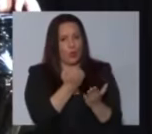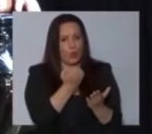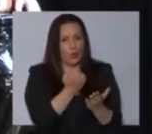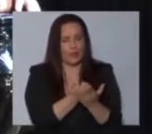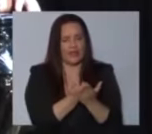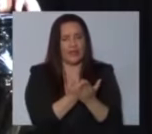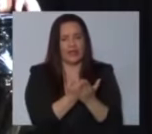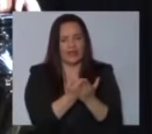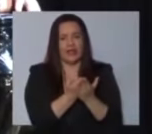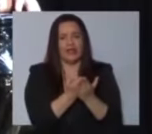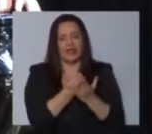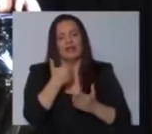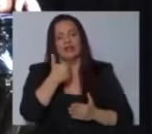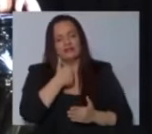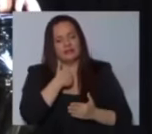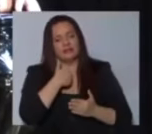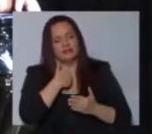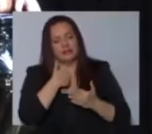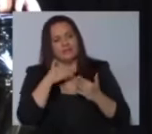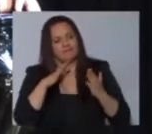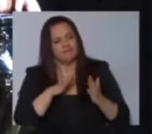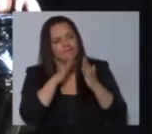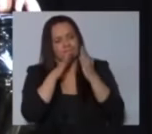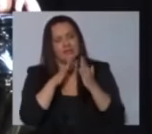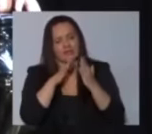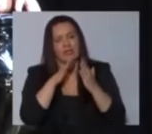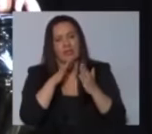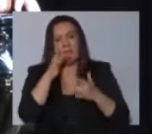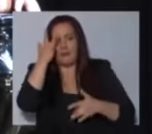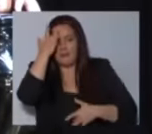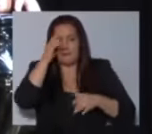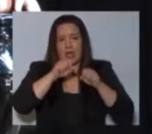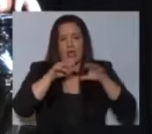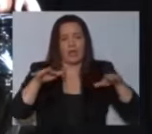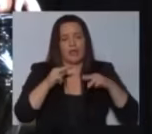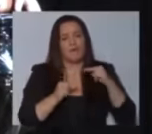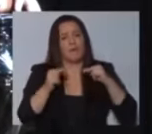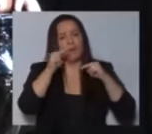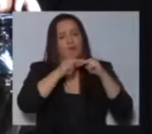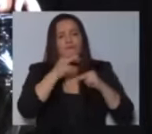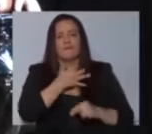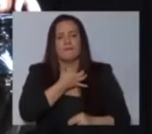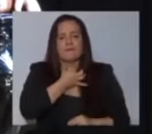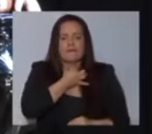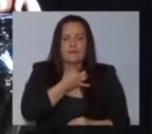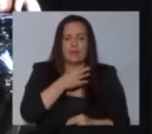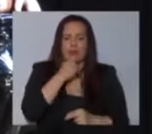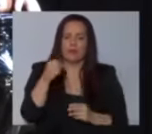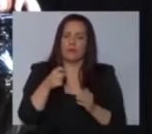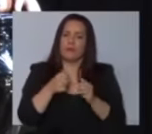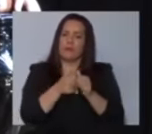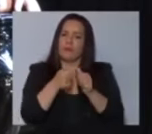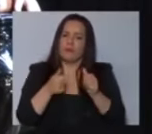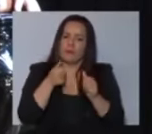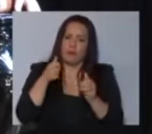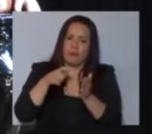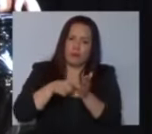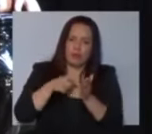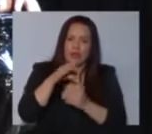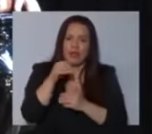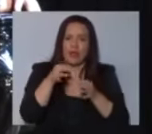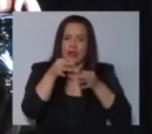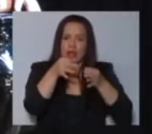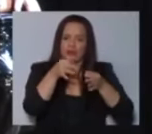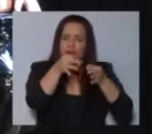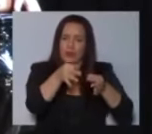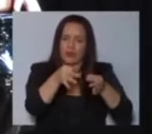está acechada por la pandemia y por los impuestos que le ahogan. Las moratorias en el pago de impuestos son solo un paso